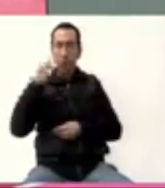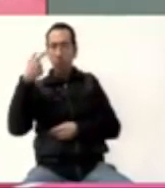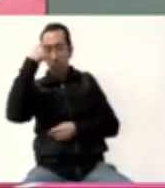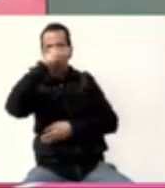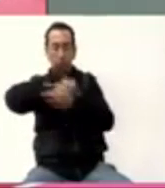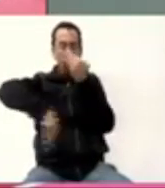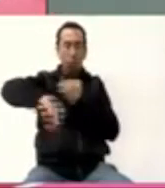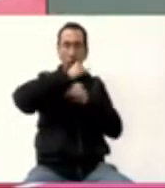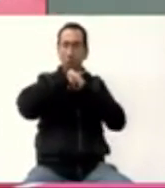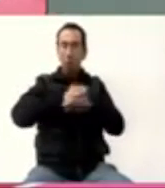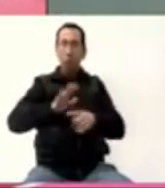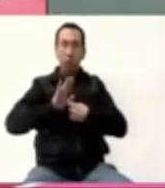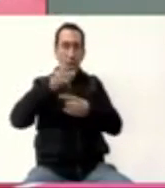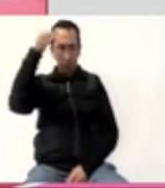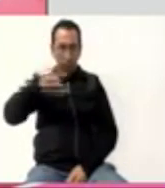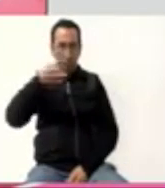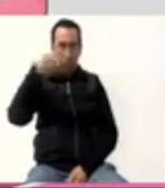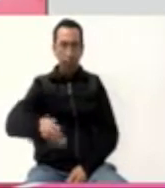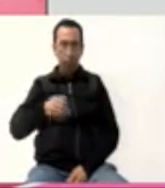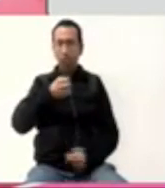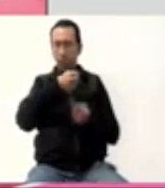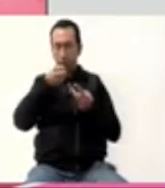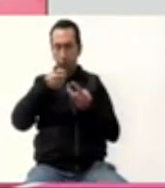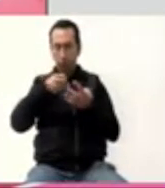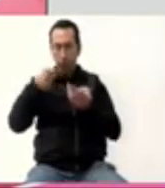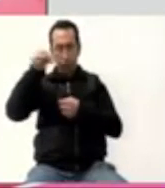la información que falta. Para el Sistema